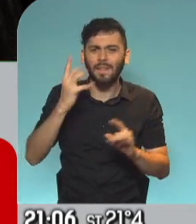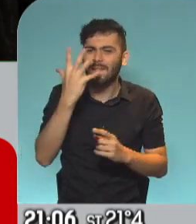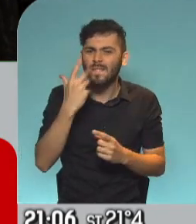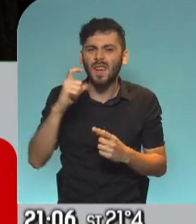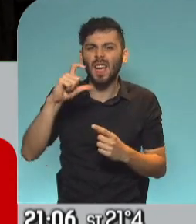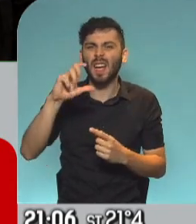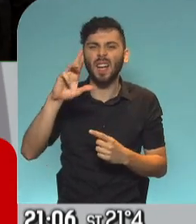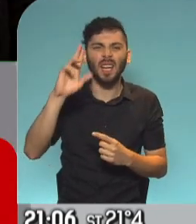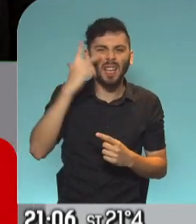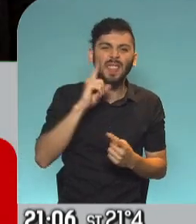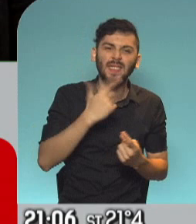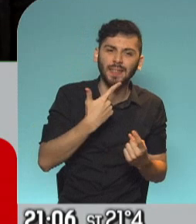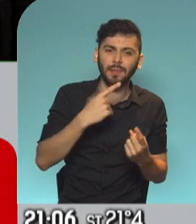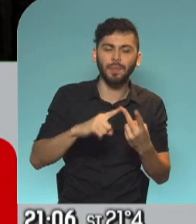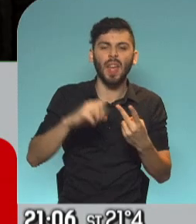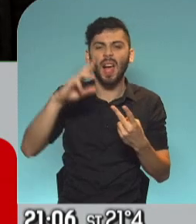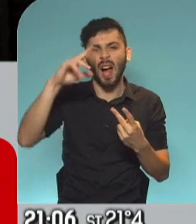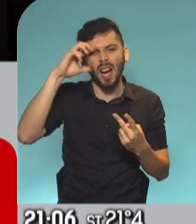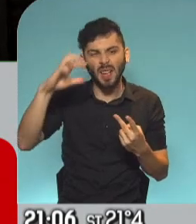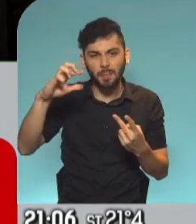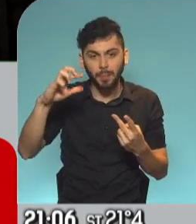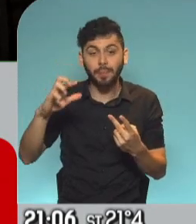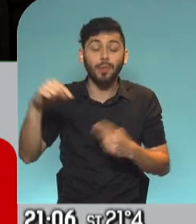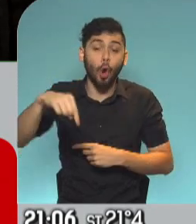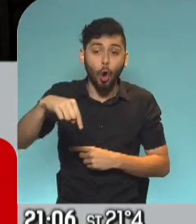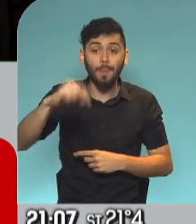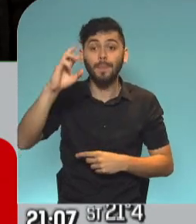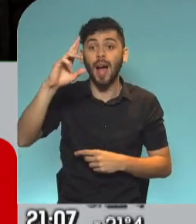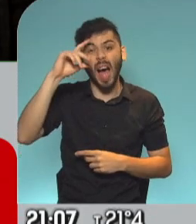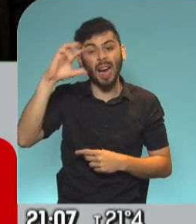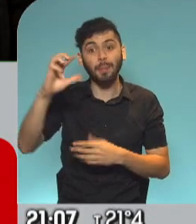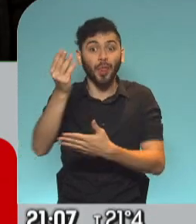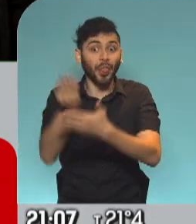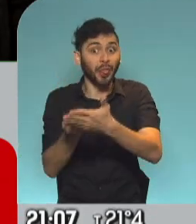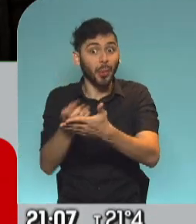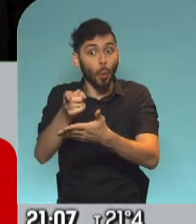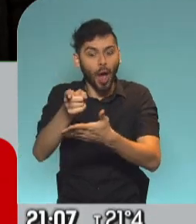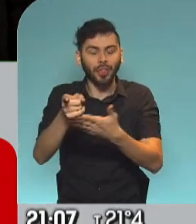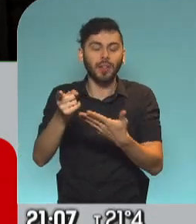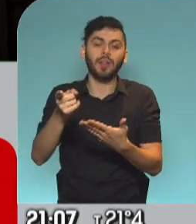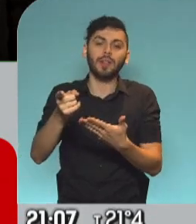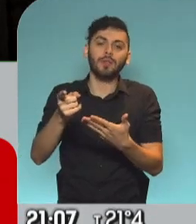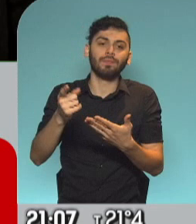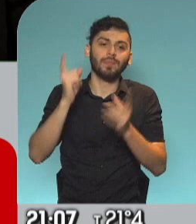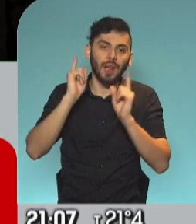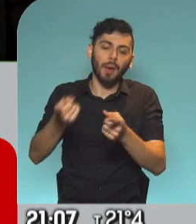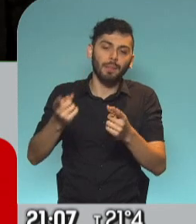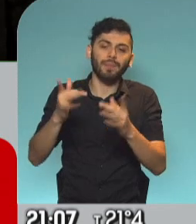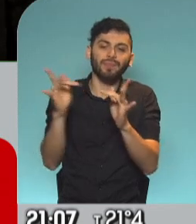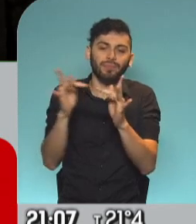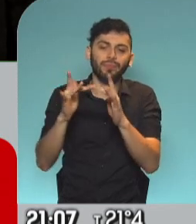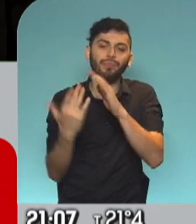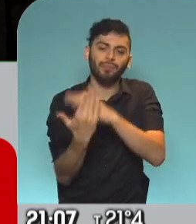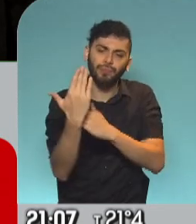gustaba Rep. Hoy Rep también en las redes fue uno de los dibujantes, de los humoristas gráficos que lo recordó